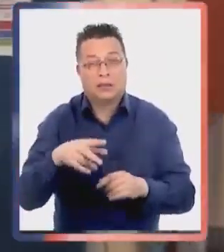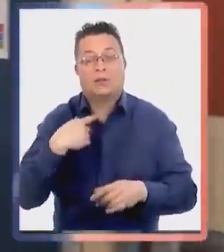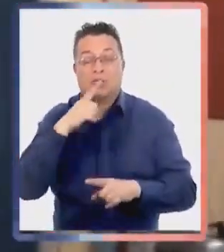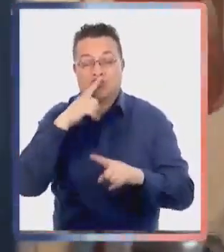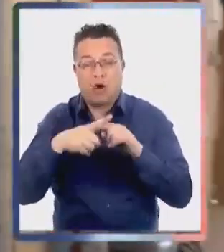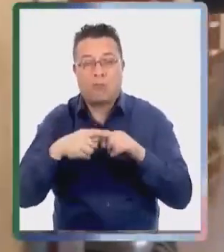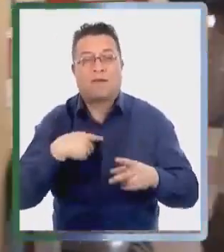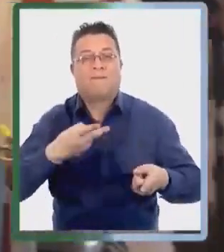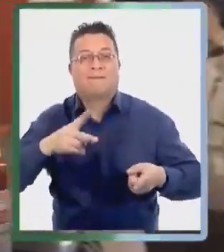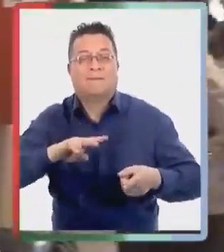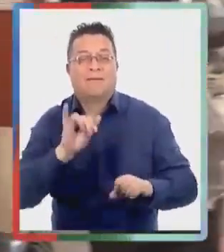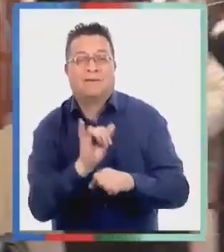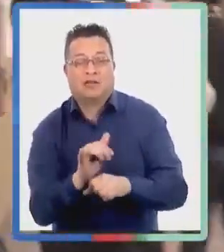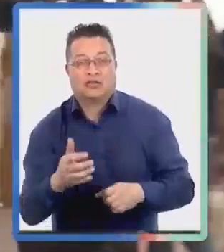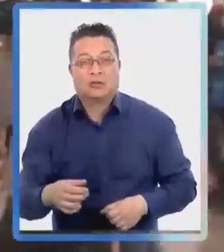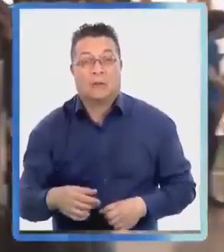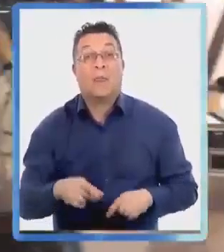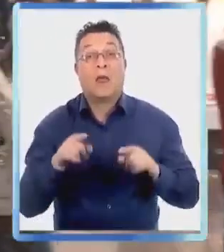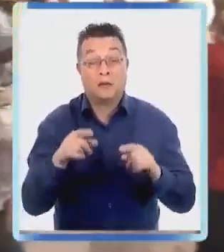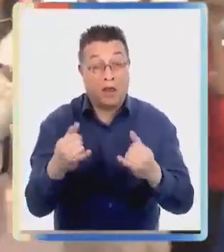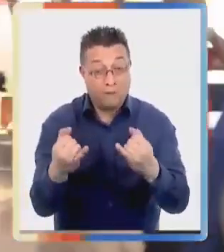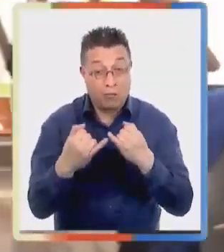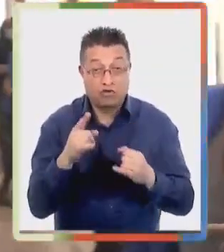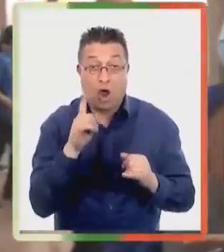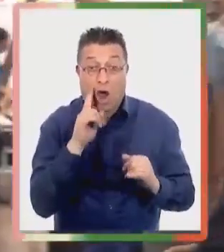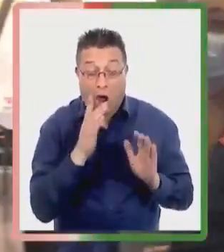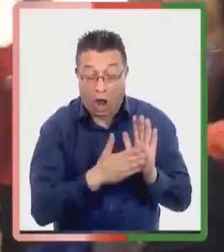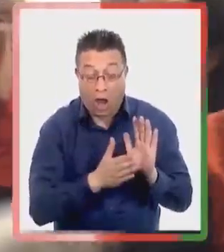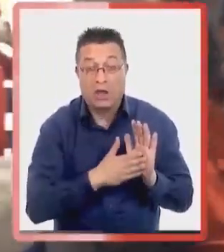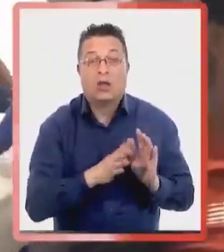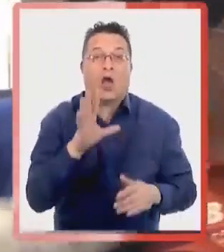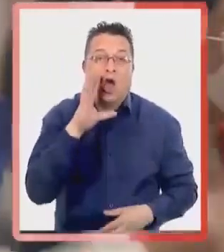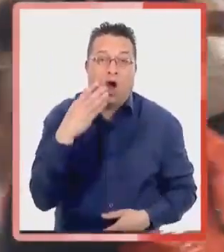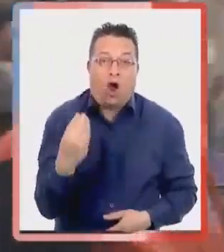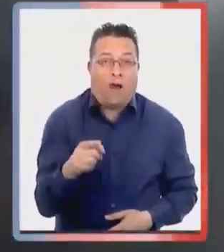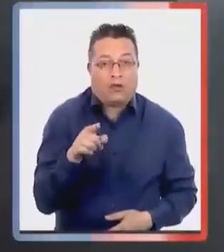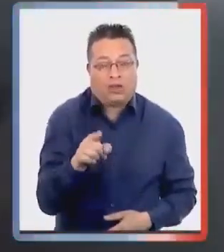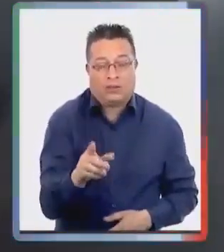reacciones y hasta algunos insultos. Así que fuiste